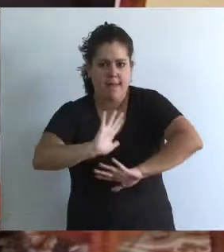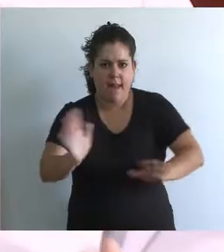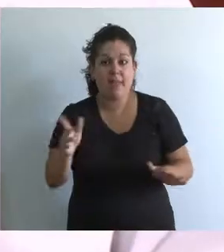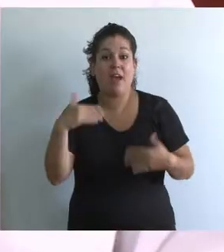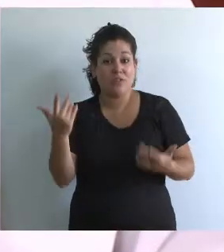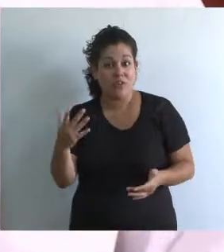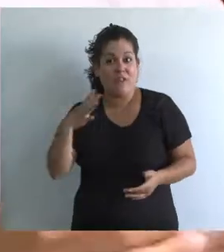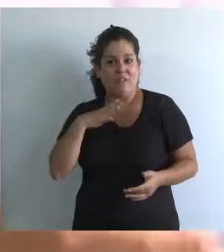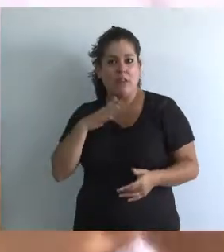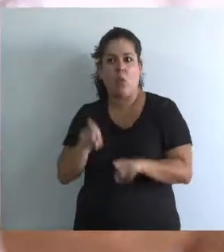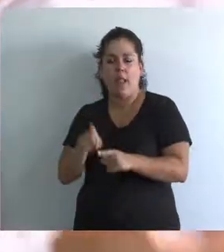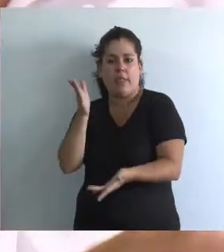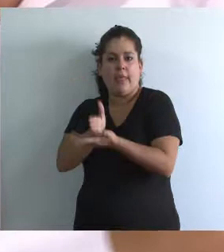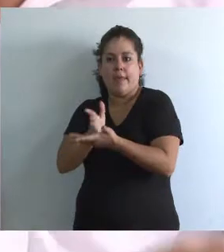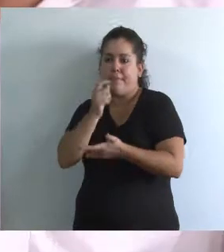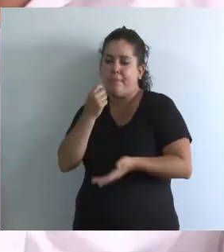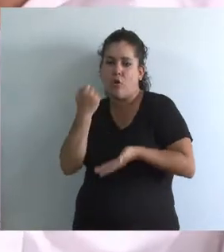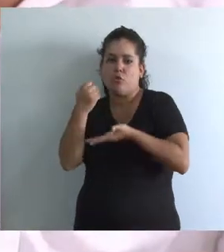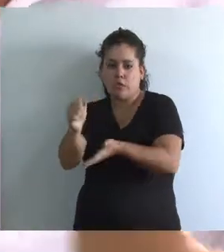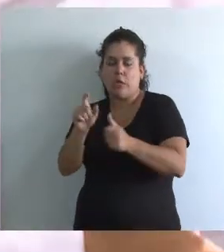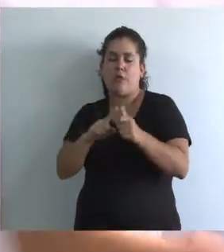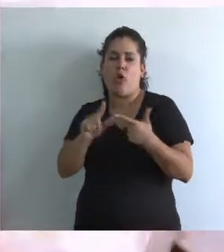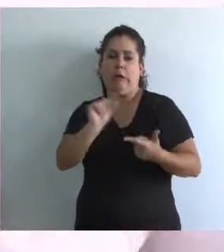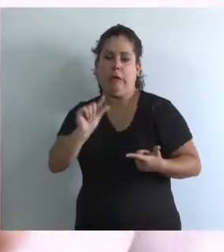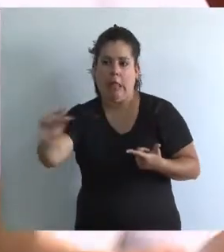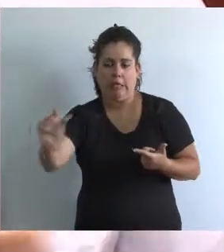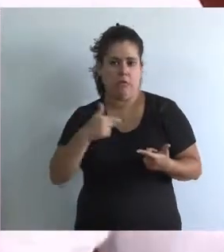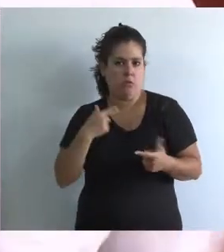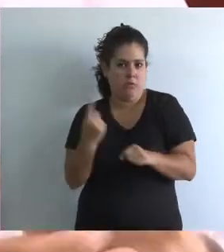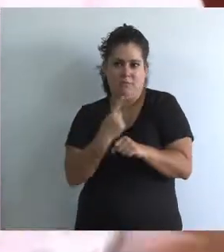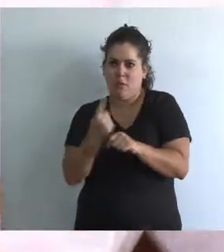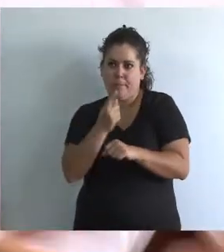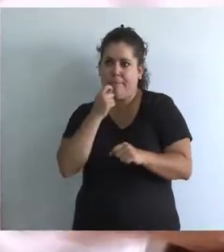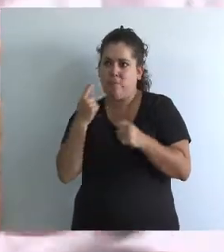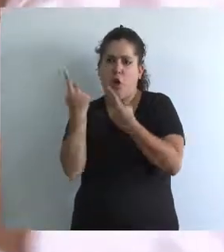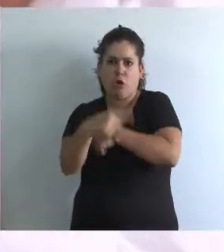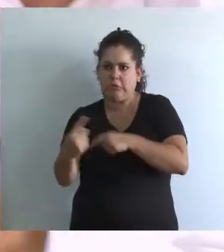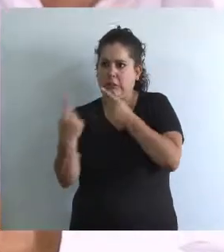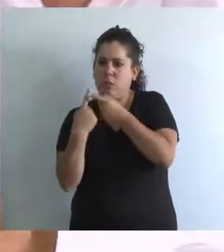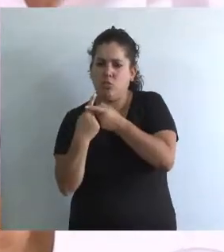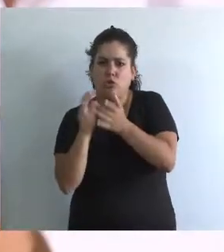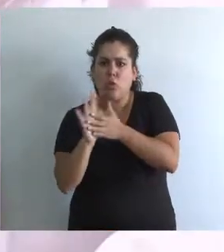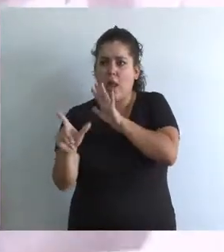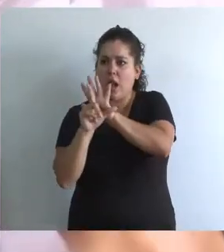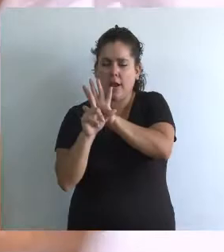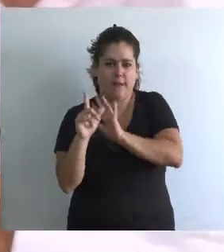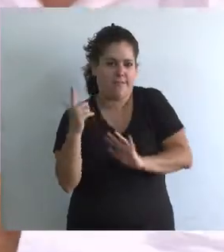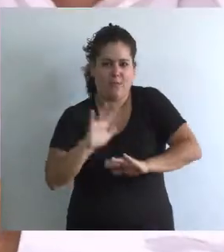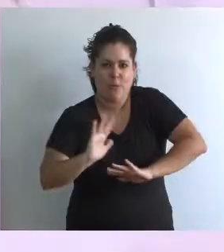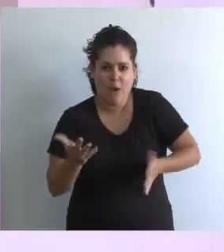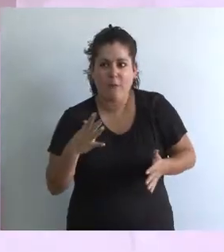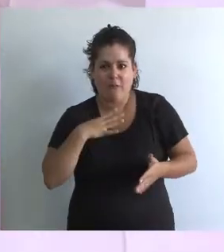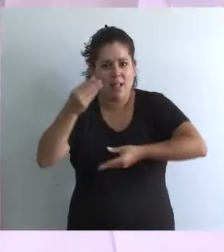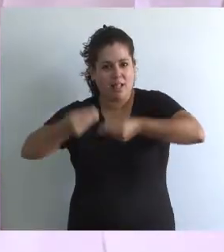de los clubes, con lo cual no son sujetos de derecho de crédito o no pueden intervenir en discusiones legales. Estamos planteando una